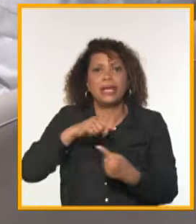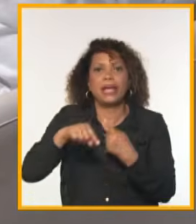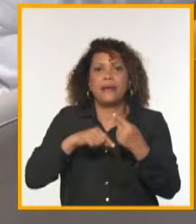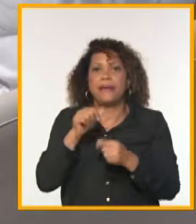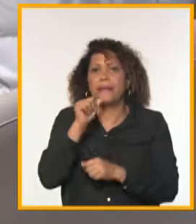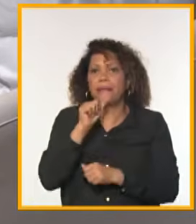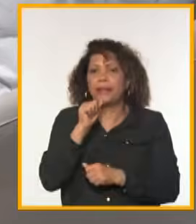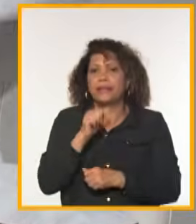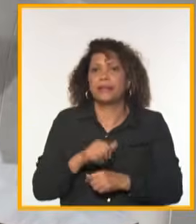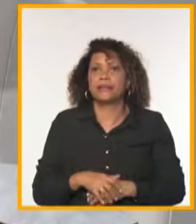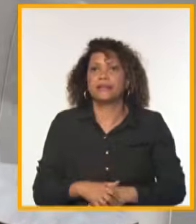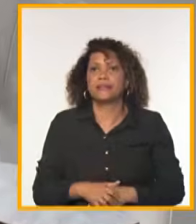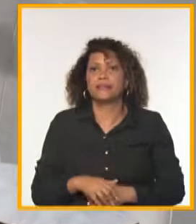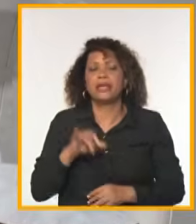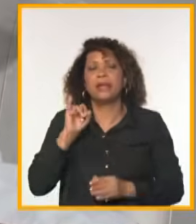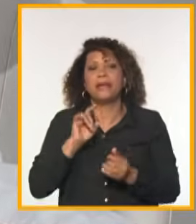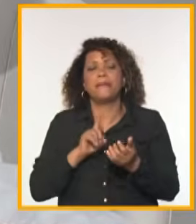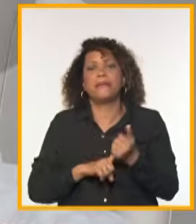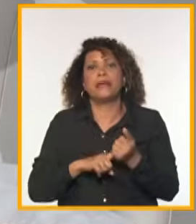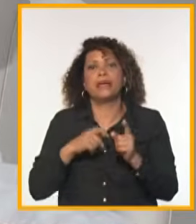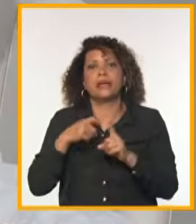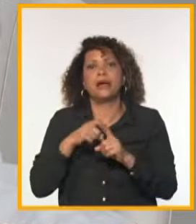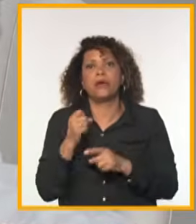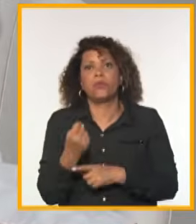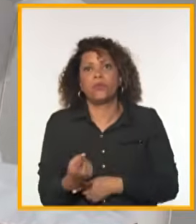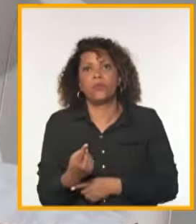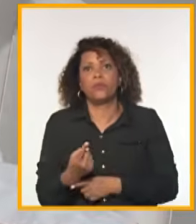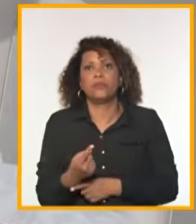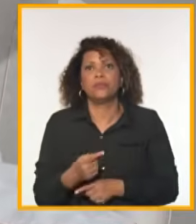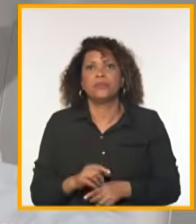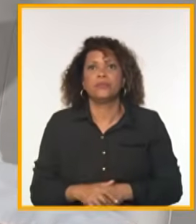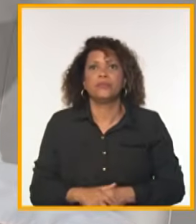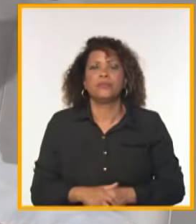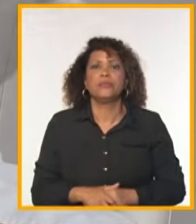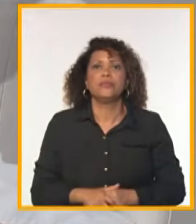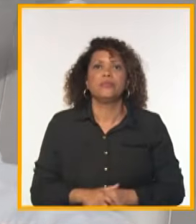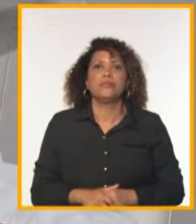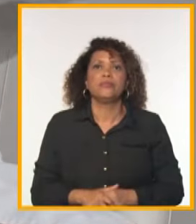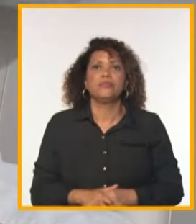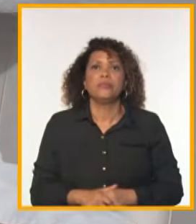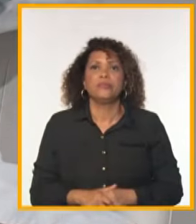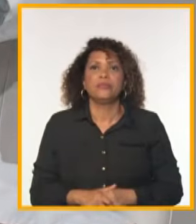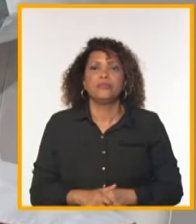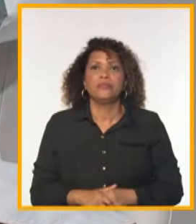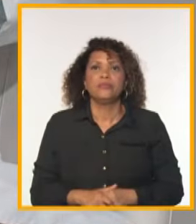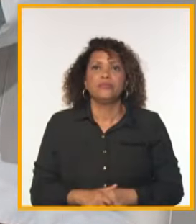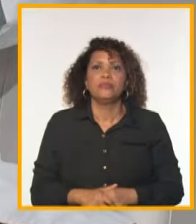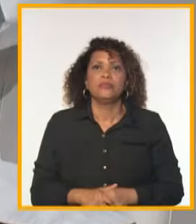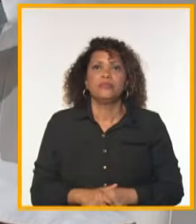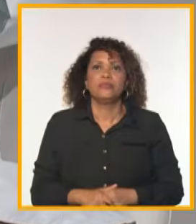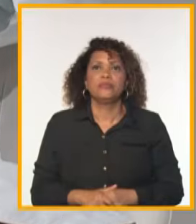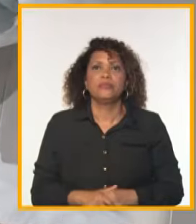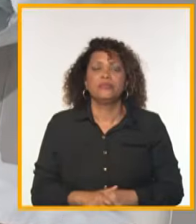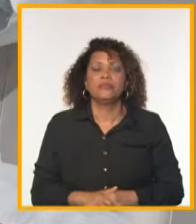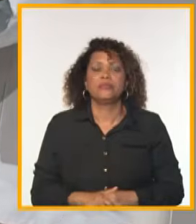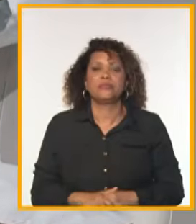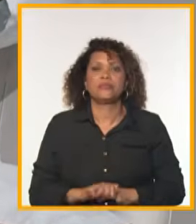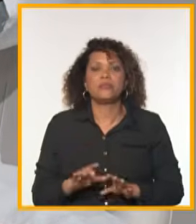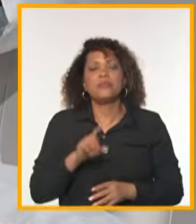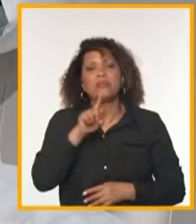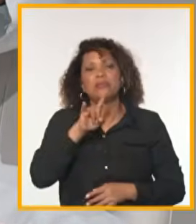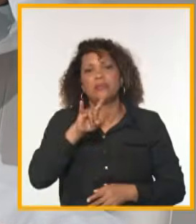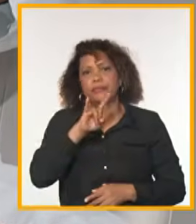IPK1. Bueno, el IPK1 para la malaria, los antirretrovirales es otra etapa. Perdón, eso claro. Eso fue en el